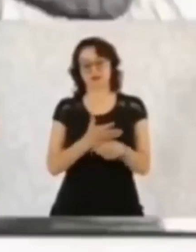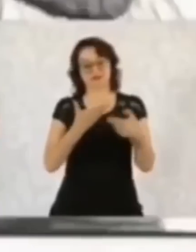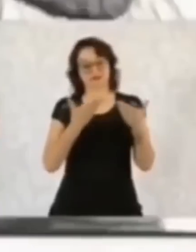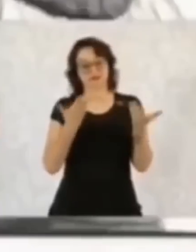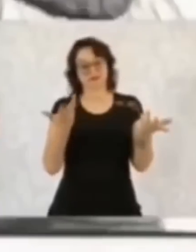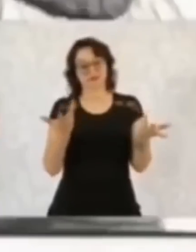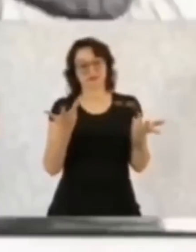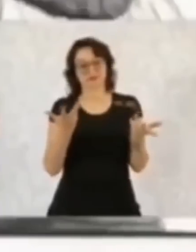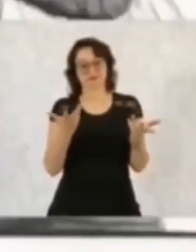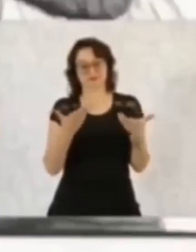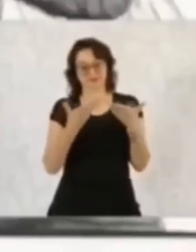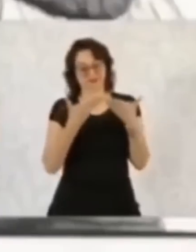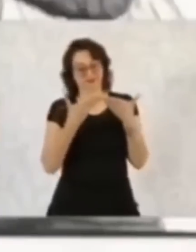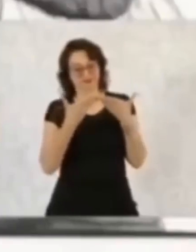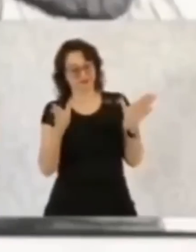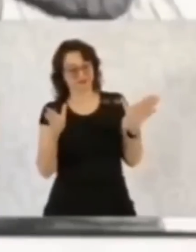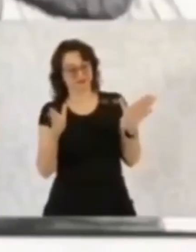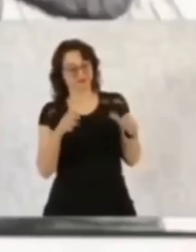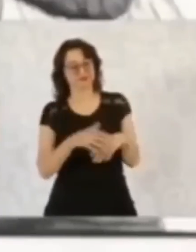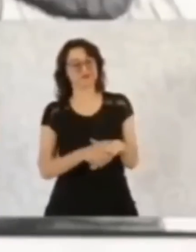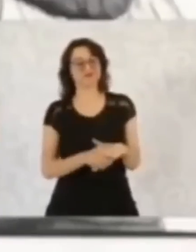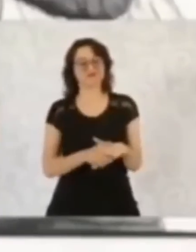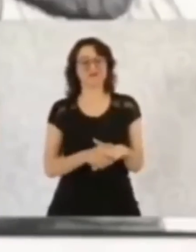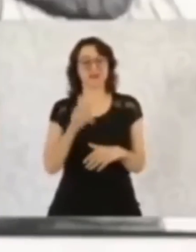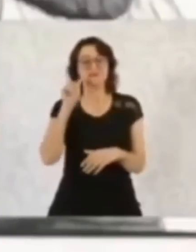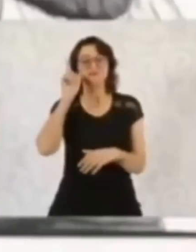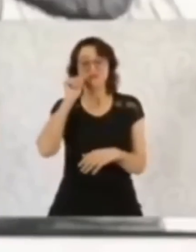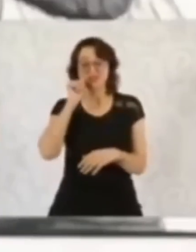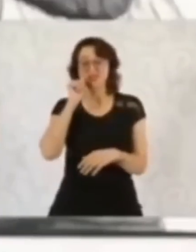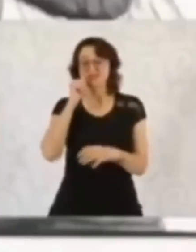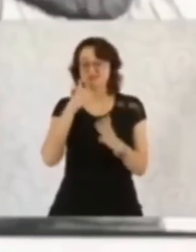a partir de mañana vamos a informar el Fobaproa.